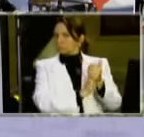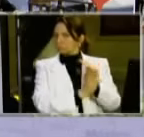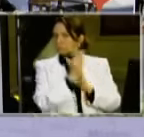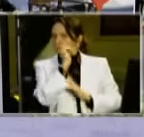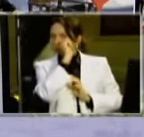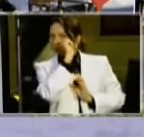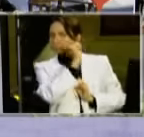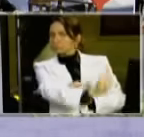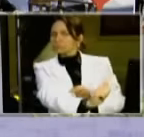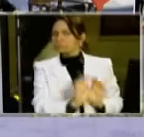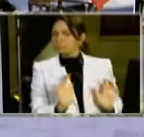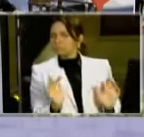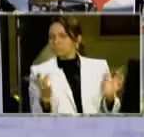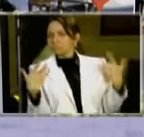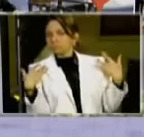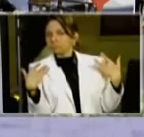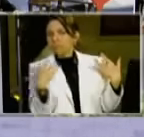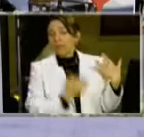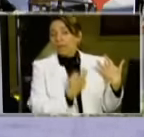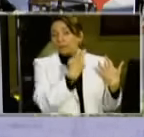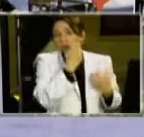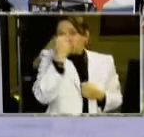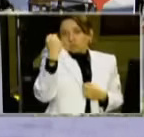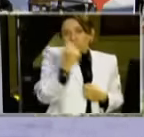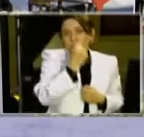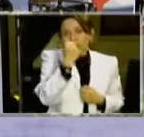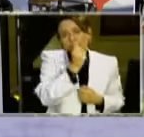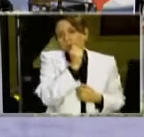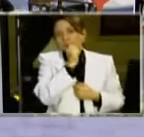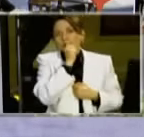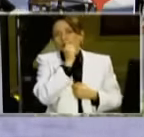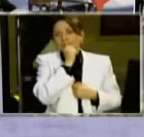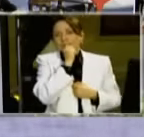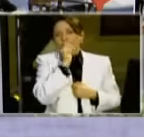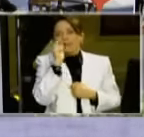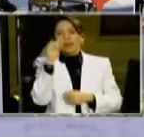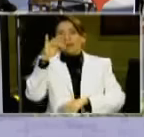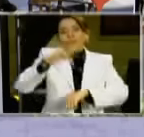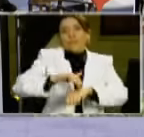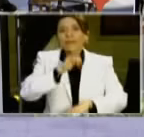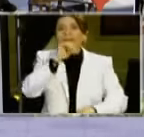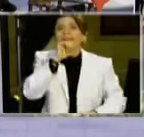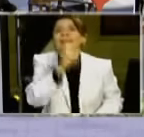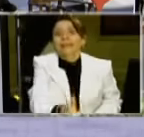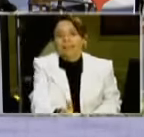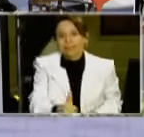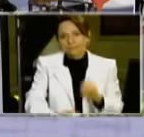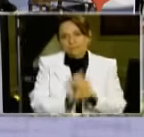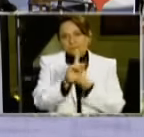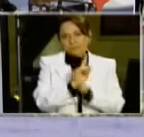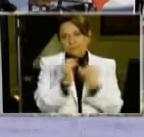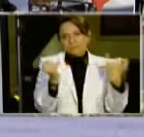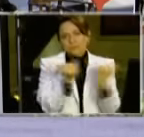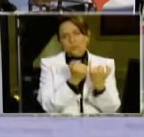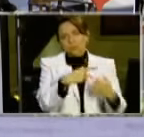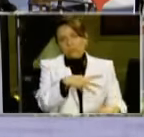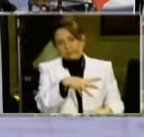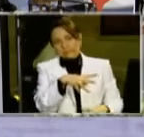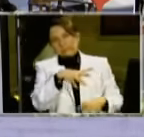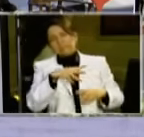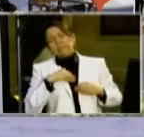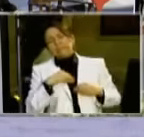no han llegado a sus fronteras. Eso da a nuestra región una ventaja especial que todos queremos